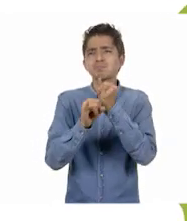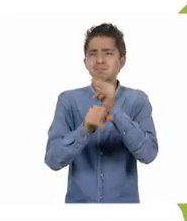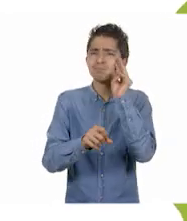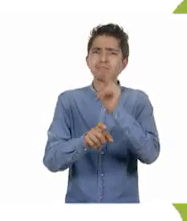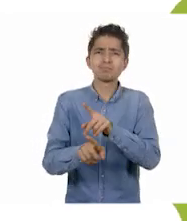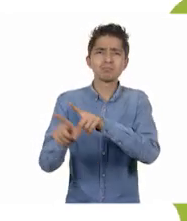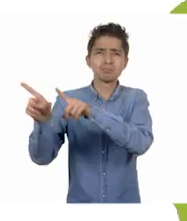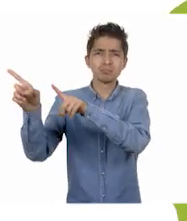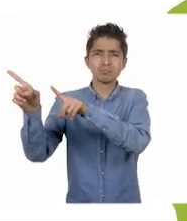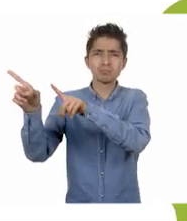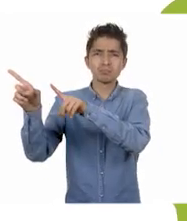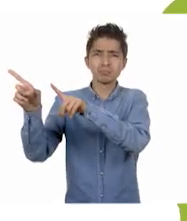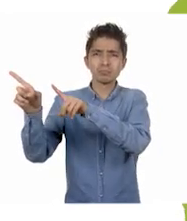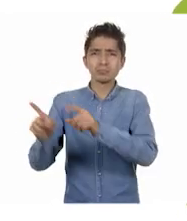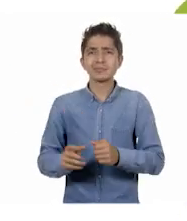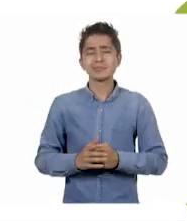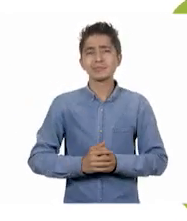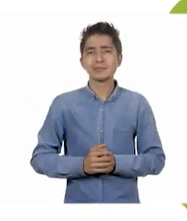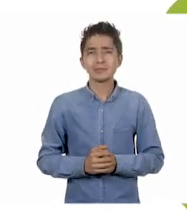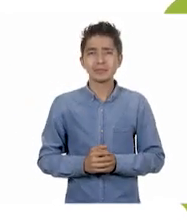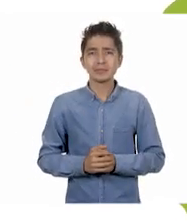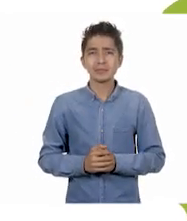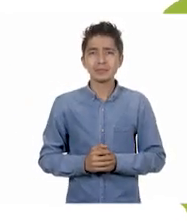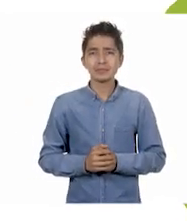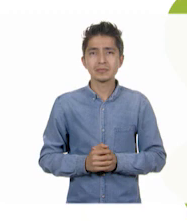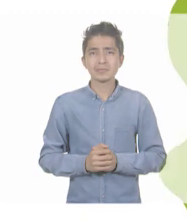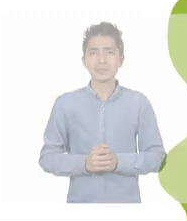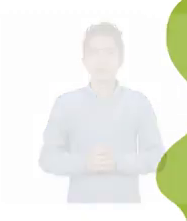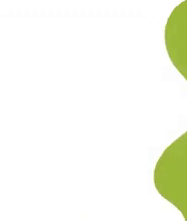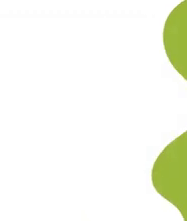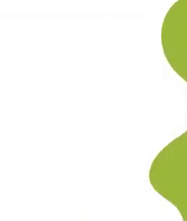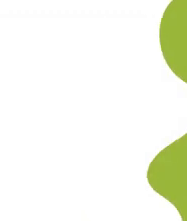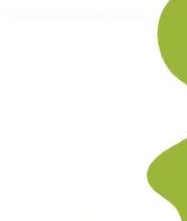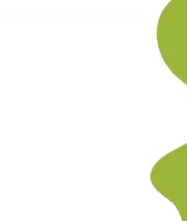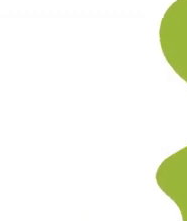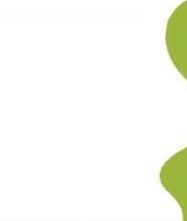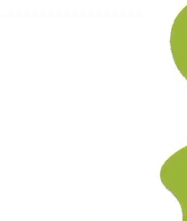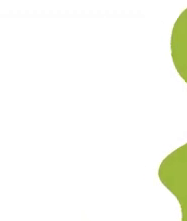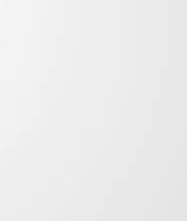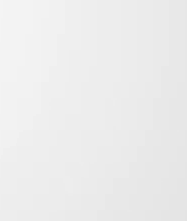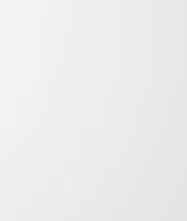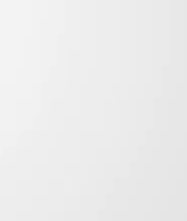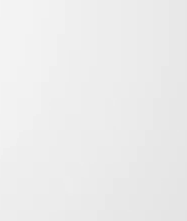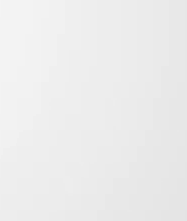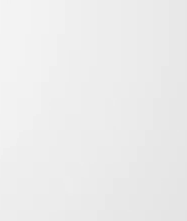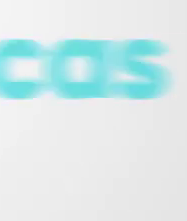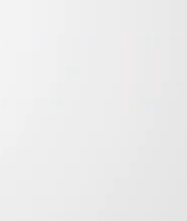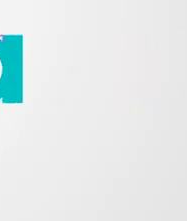siguiente liga: aprendeencasa.sep.gov.mx.